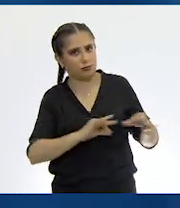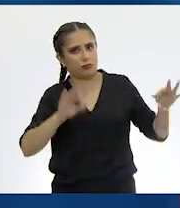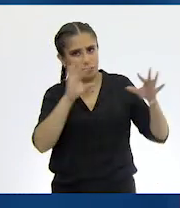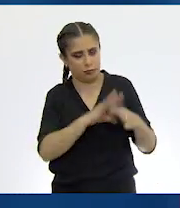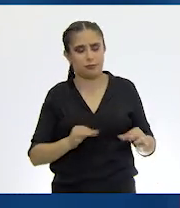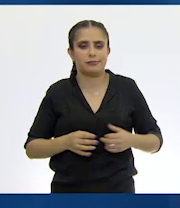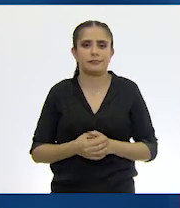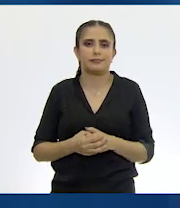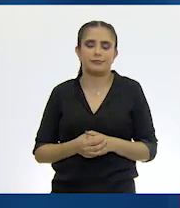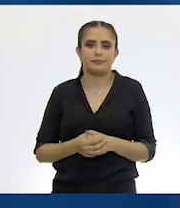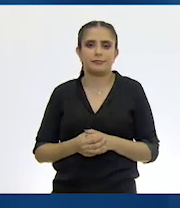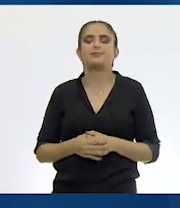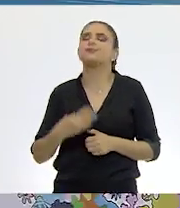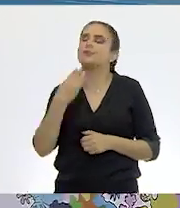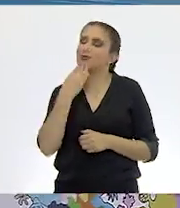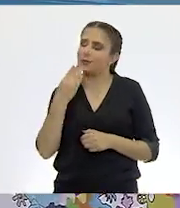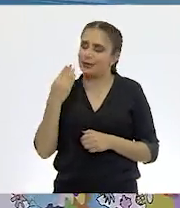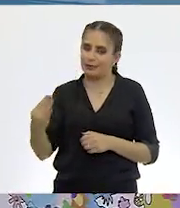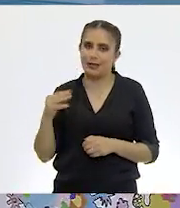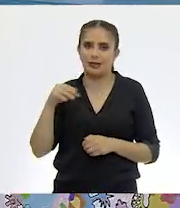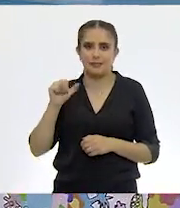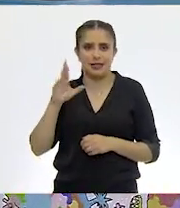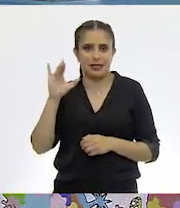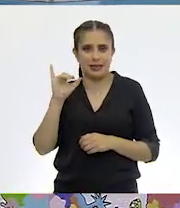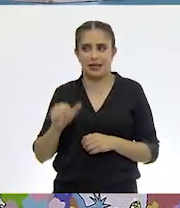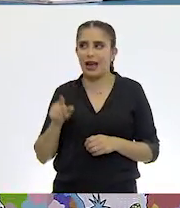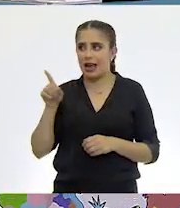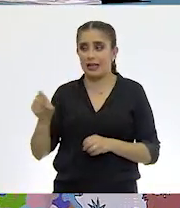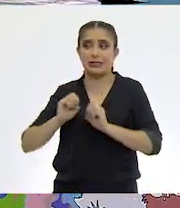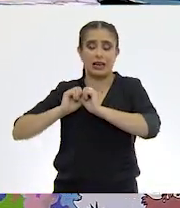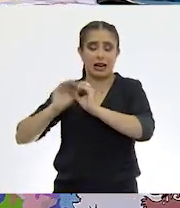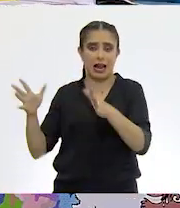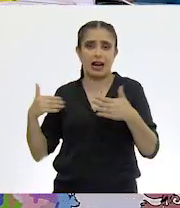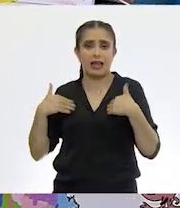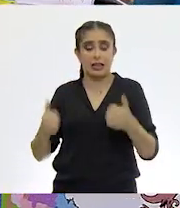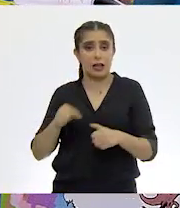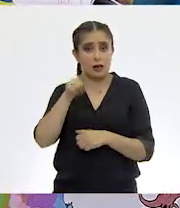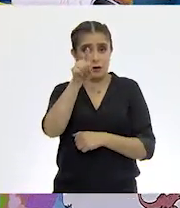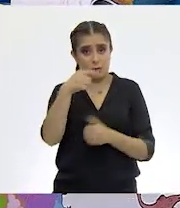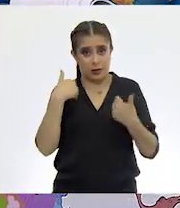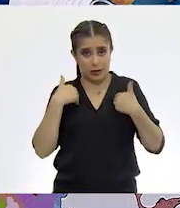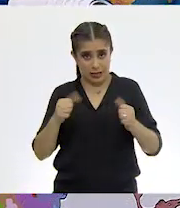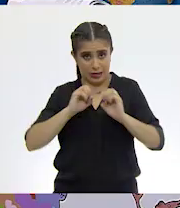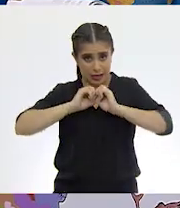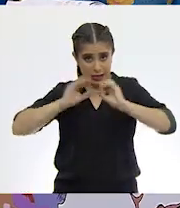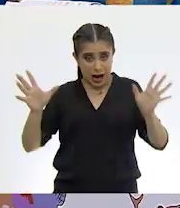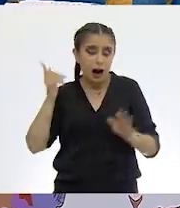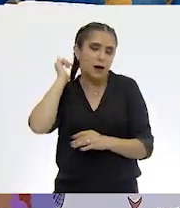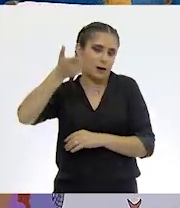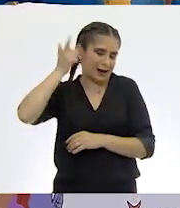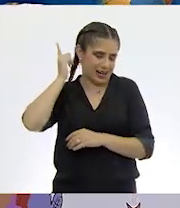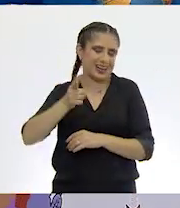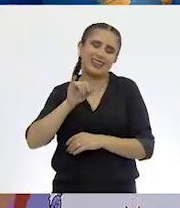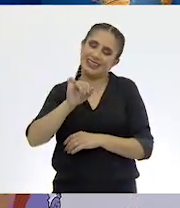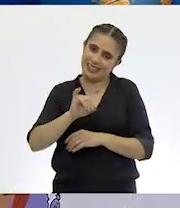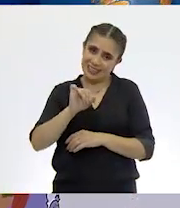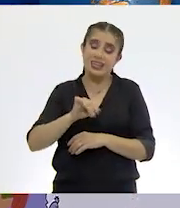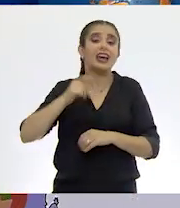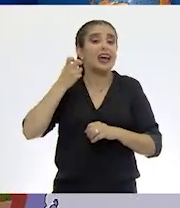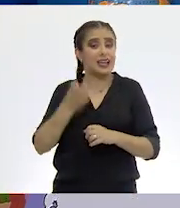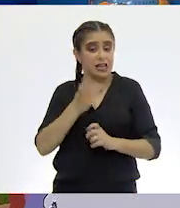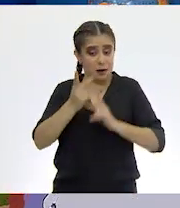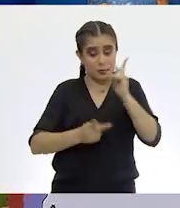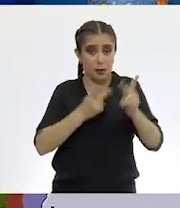un tema. Muy bien, María. María lo tiene muy claro y ojalá que en casa tú también tengas ya muy claro este dato, porque las